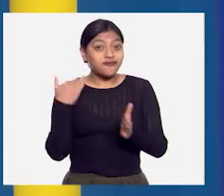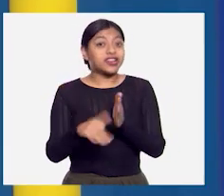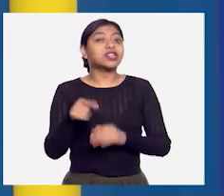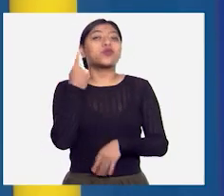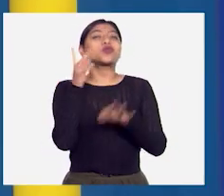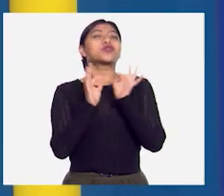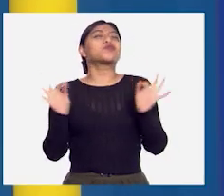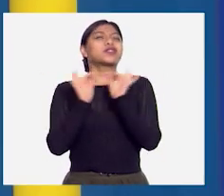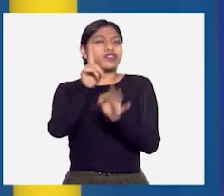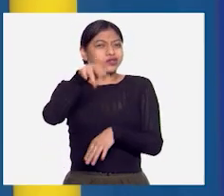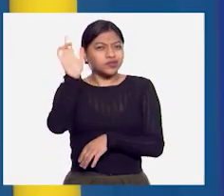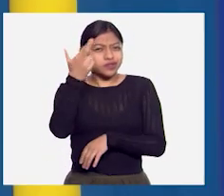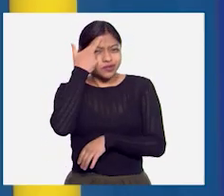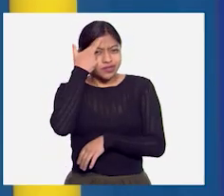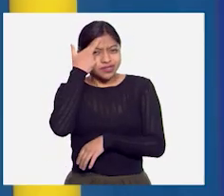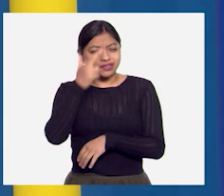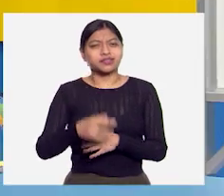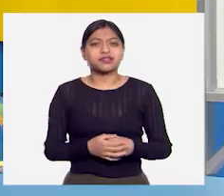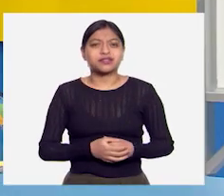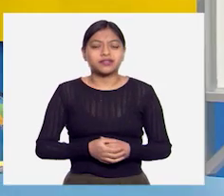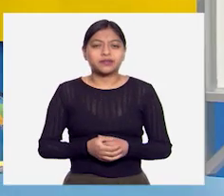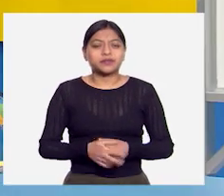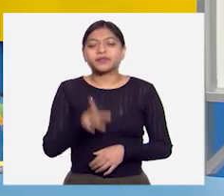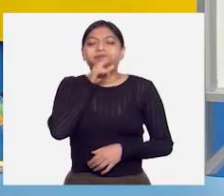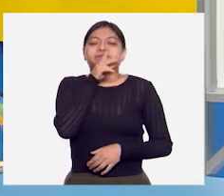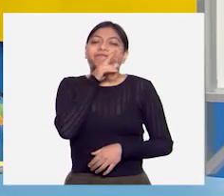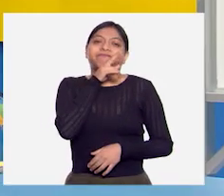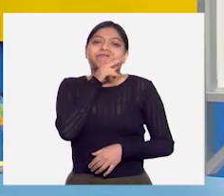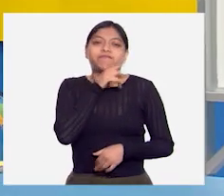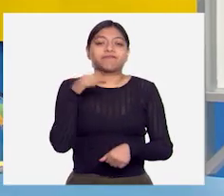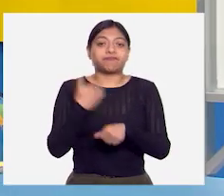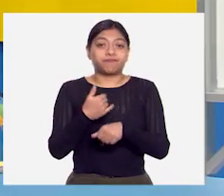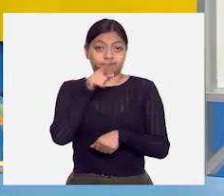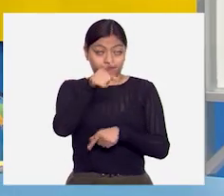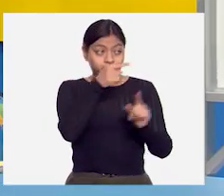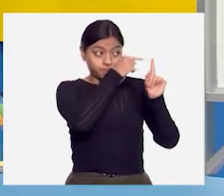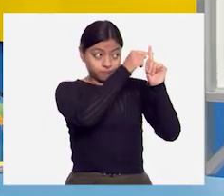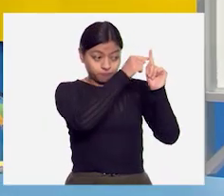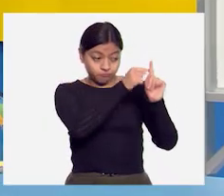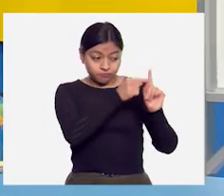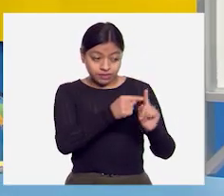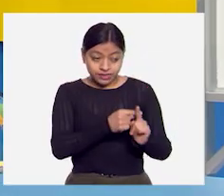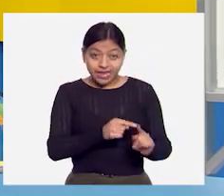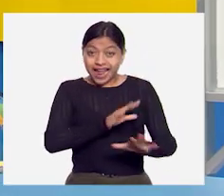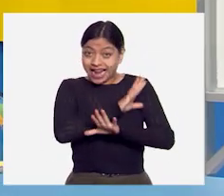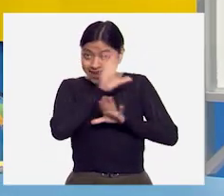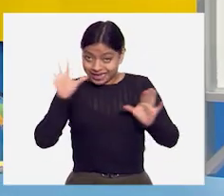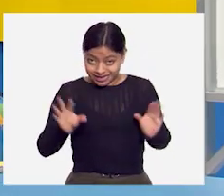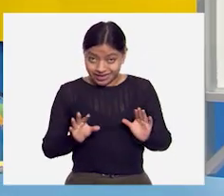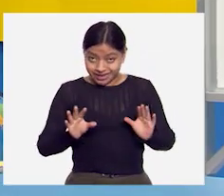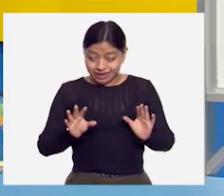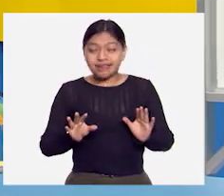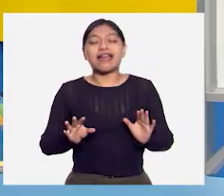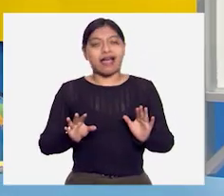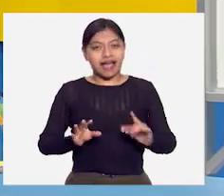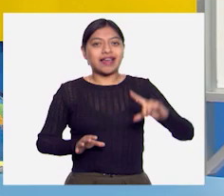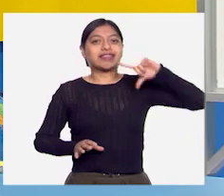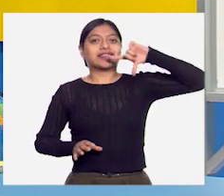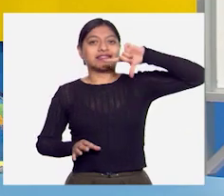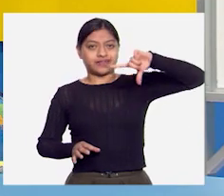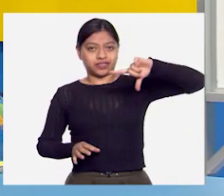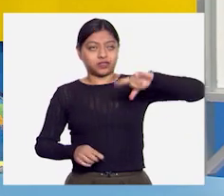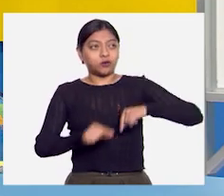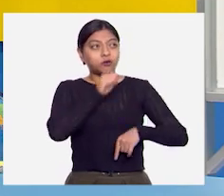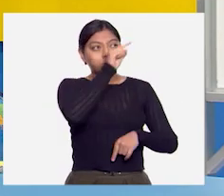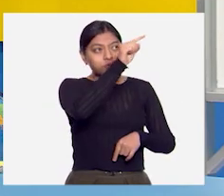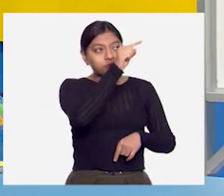No, la verdad es que no lo recuerdo. No te preocupes. Después de sumar los valores de todos los datos, se divide entre el